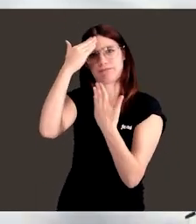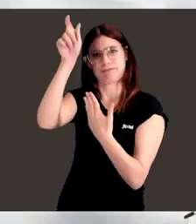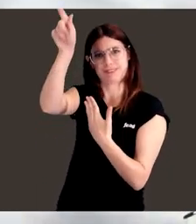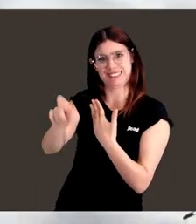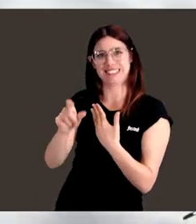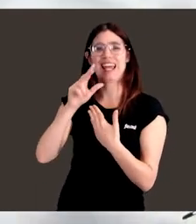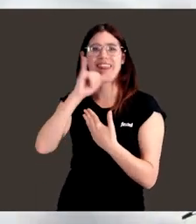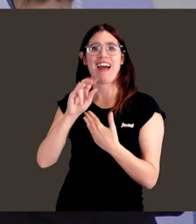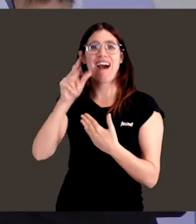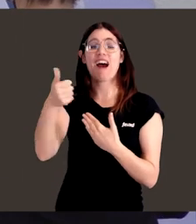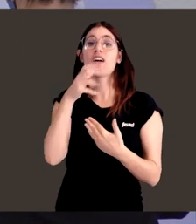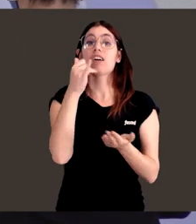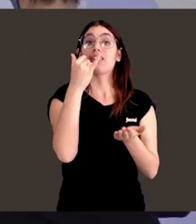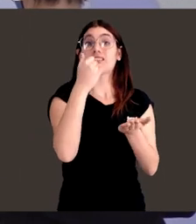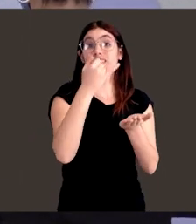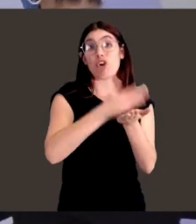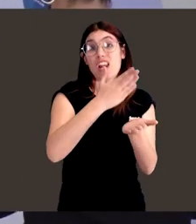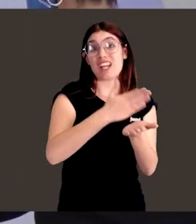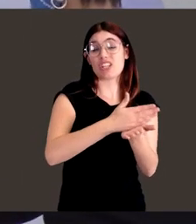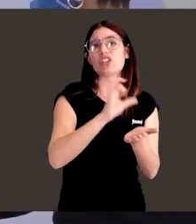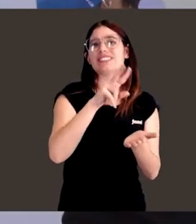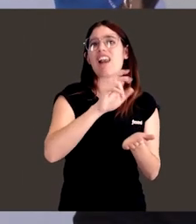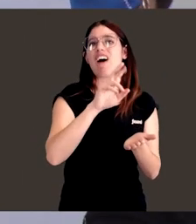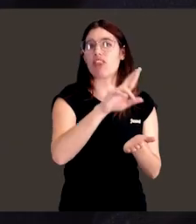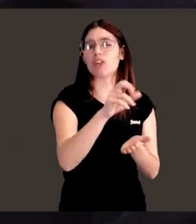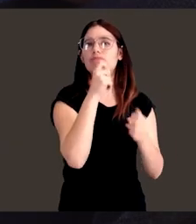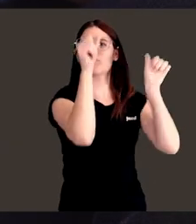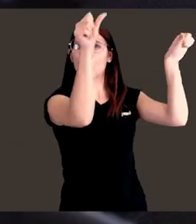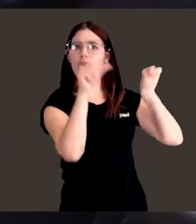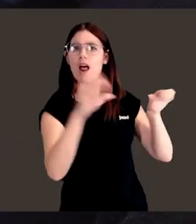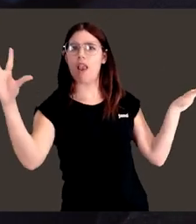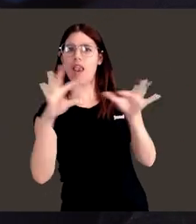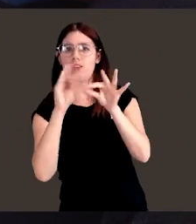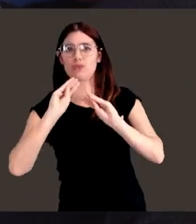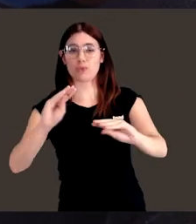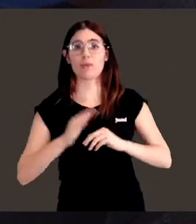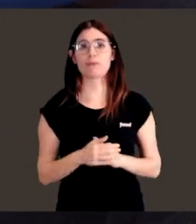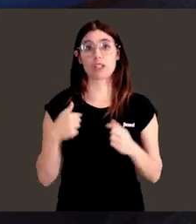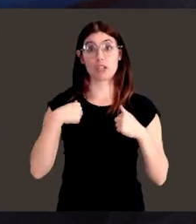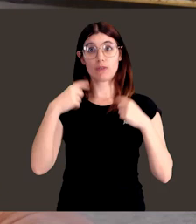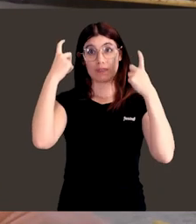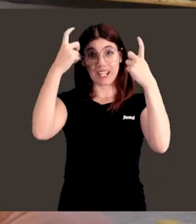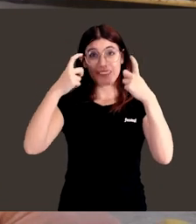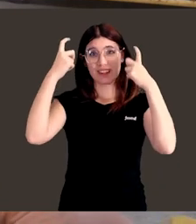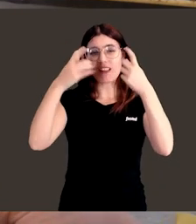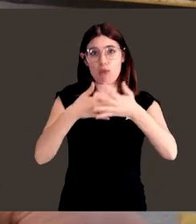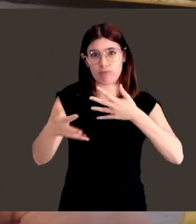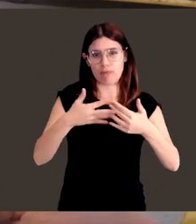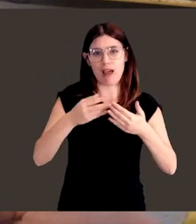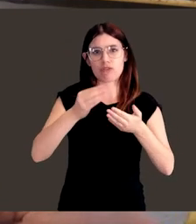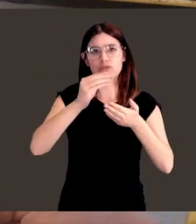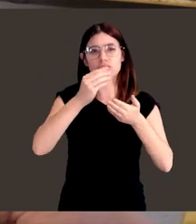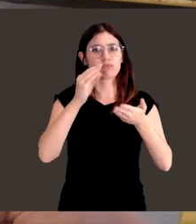colegio Salvador tuset de la ciudad con una espectacular mural obra de naira López martos lo que he intentado es hacer una